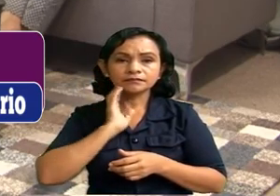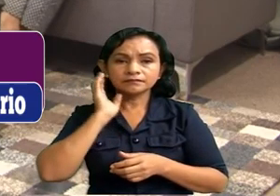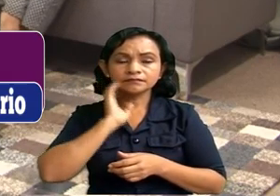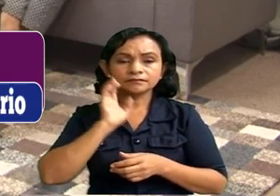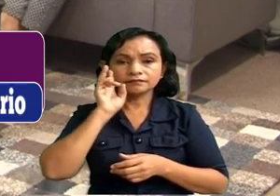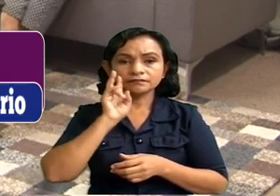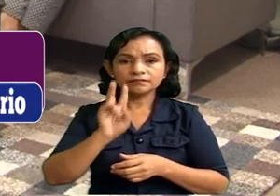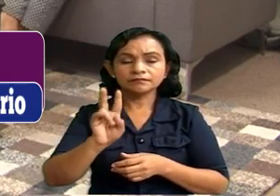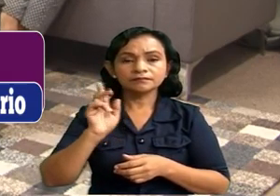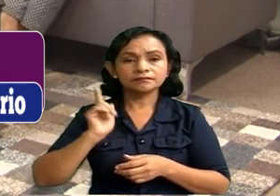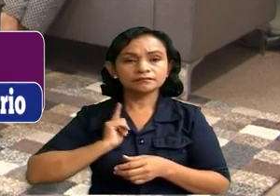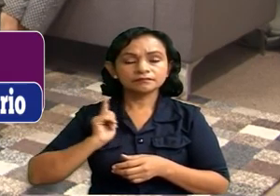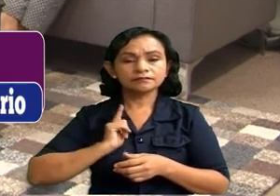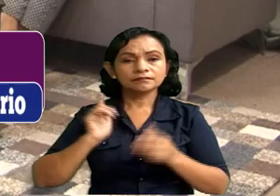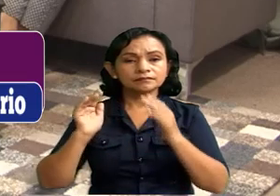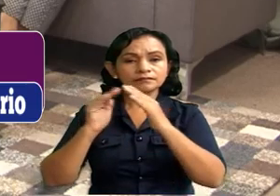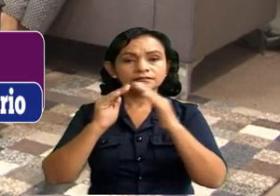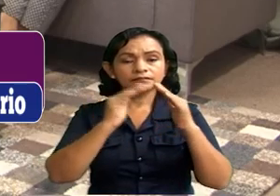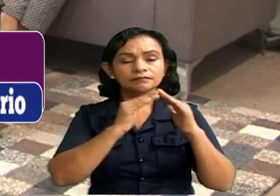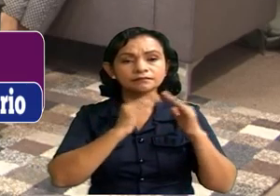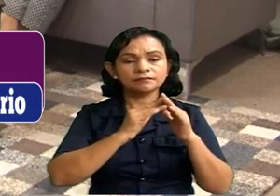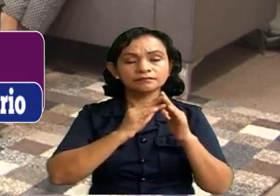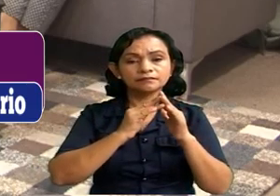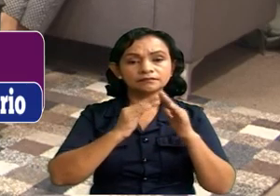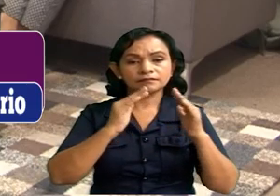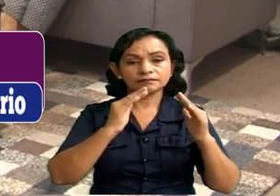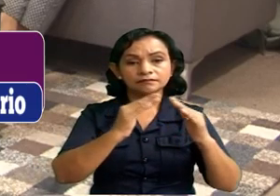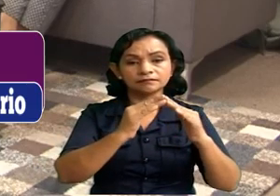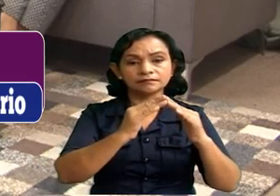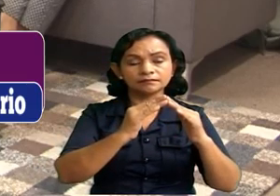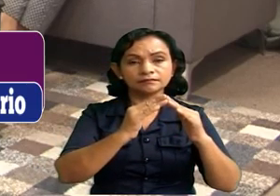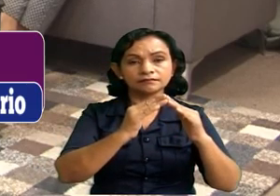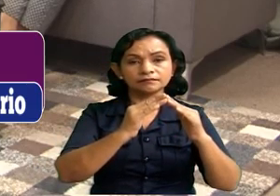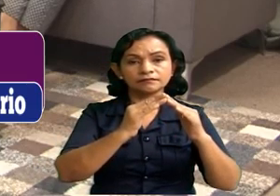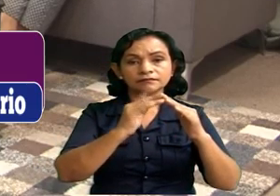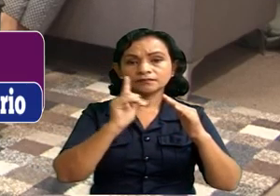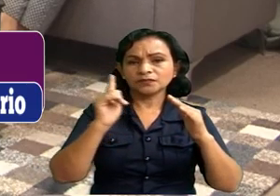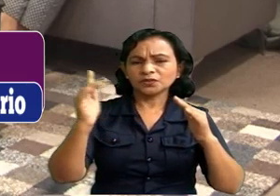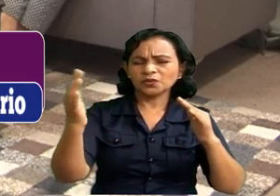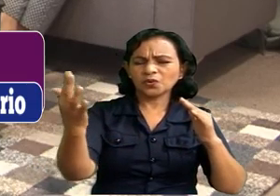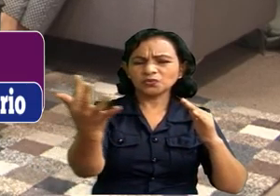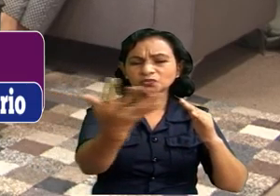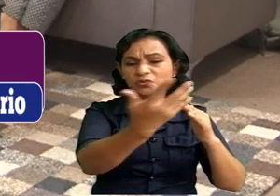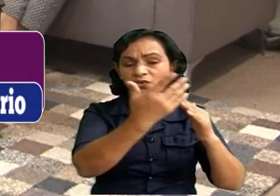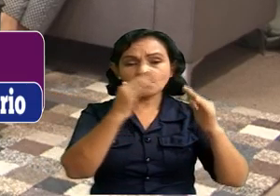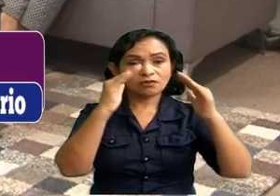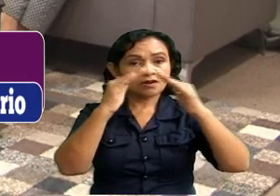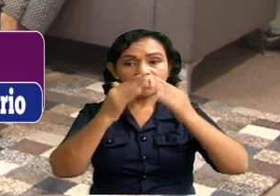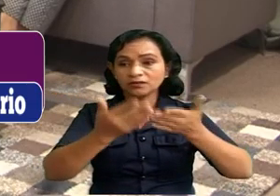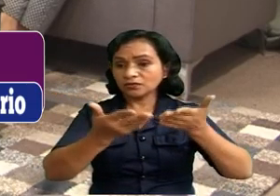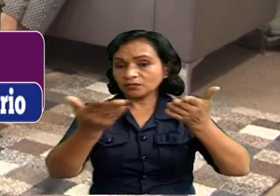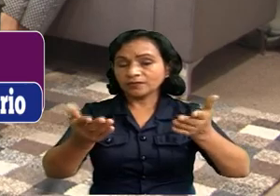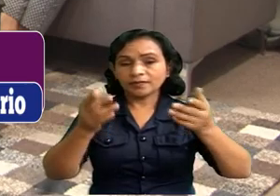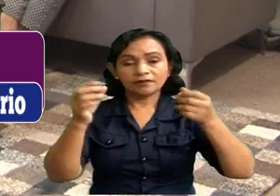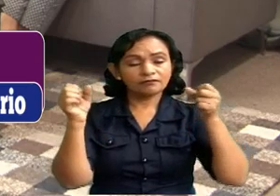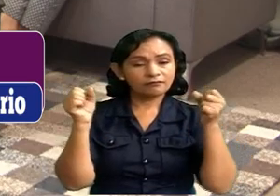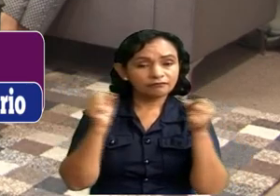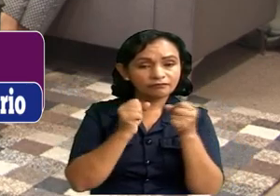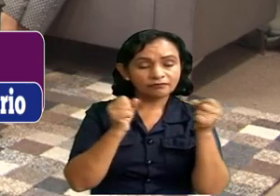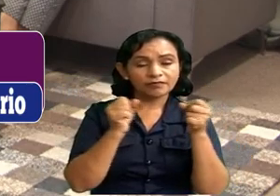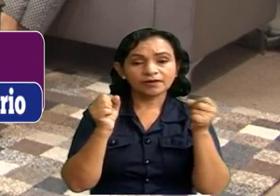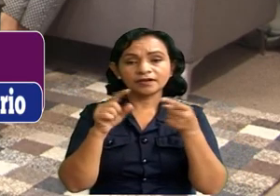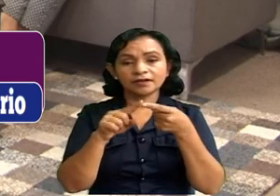donde ellos entregan vivienda, apartamentos con la línea blanca, con refrigeradora, cocina